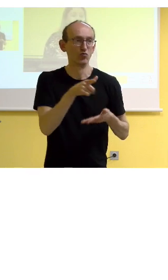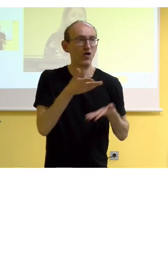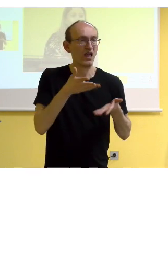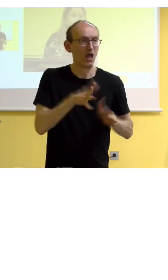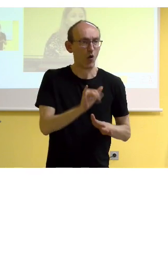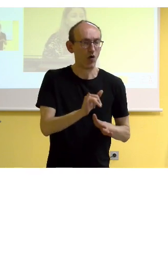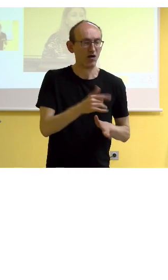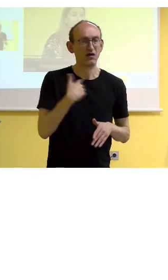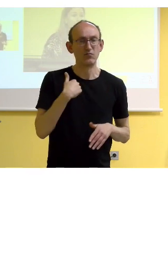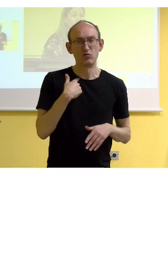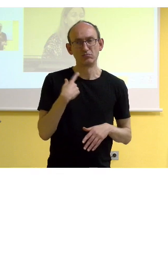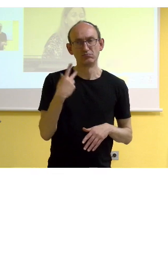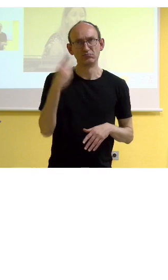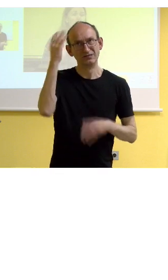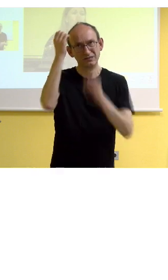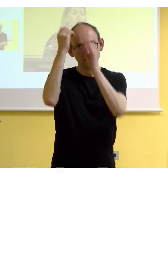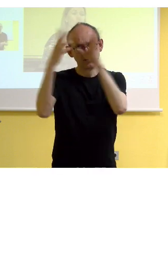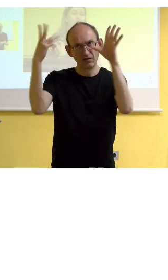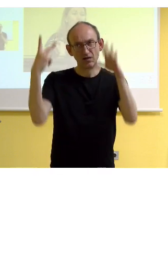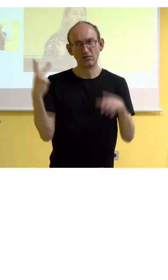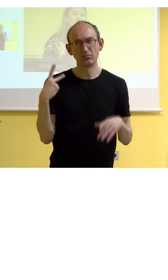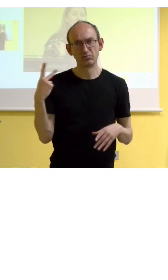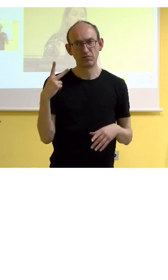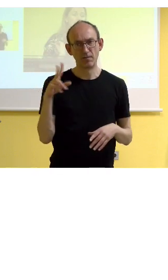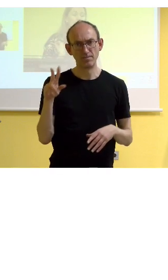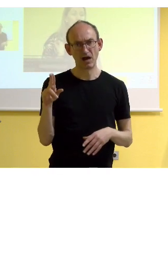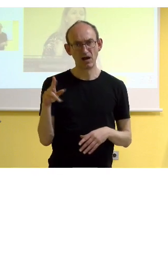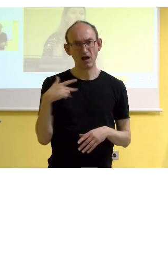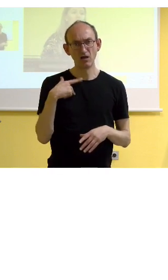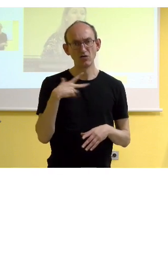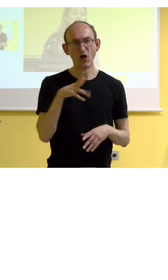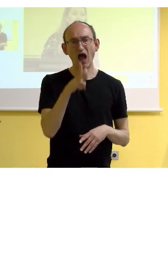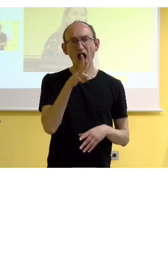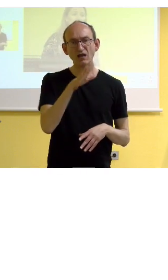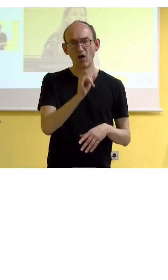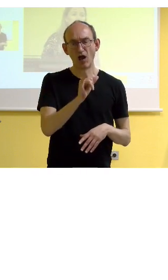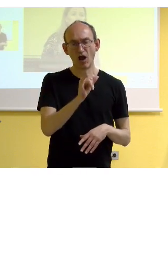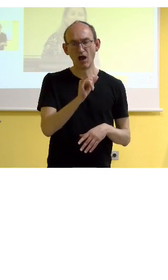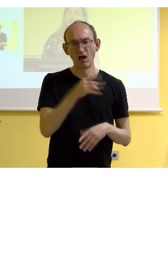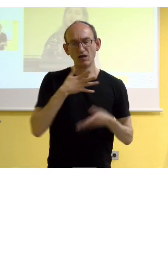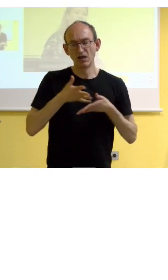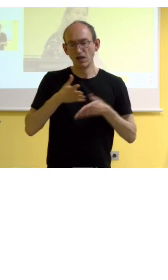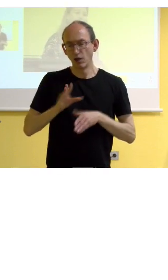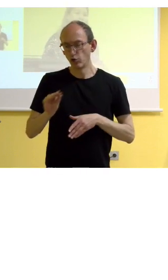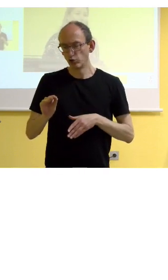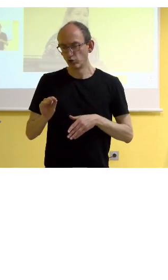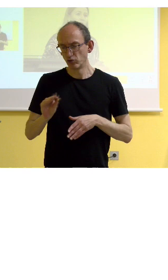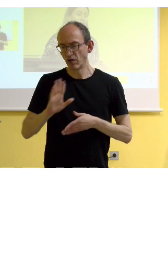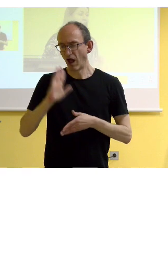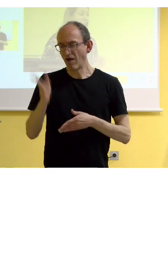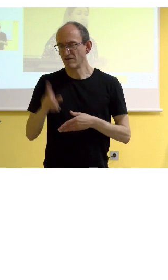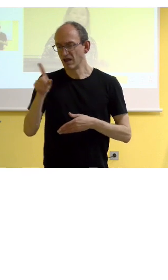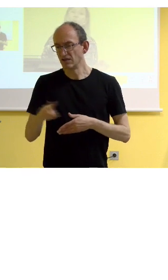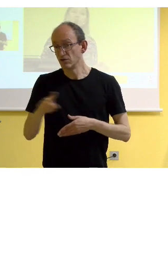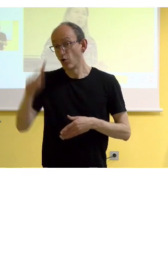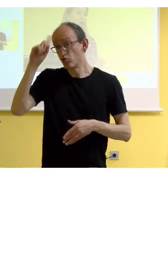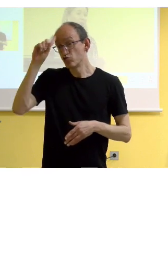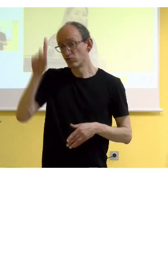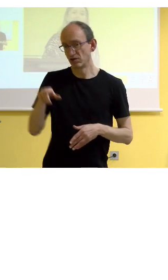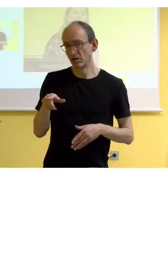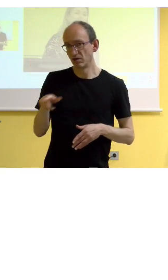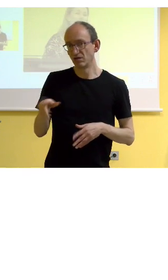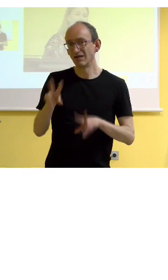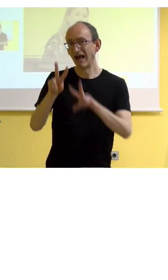contaba, yo soy una pareja, yo sé que soy portador del Huntington, tengo un hijo, pero no sé si está afecto o no. Yo no le puedo hacer